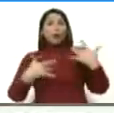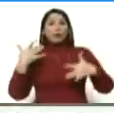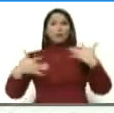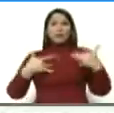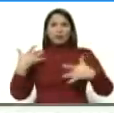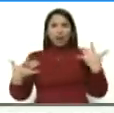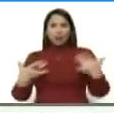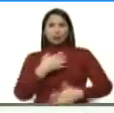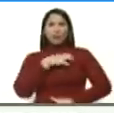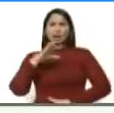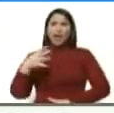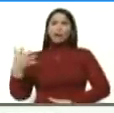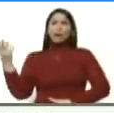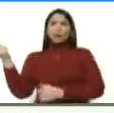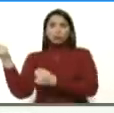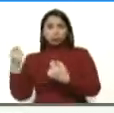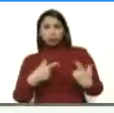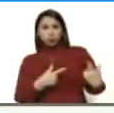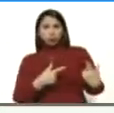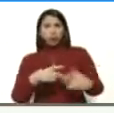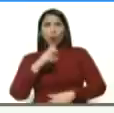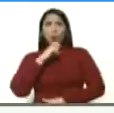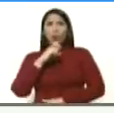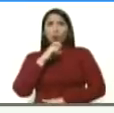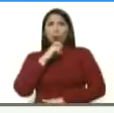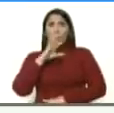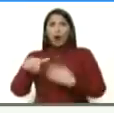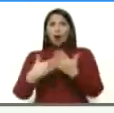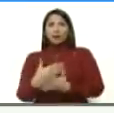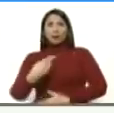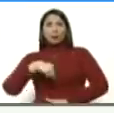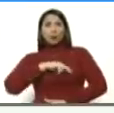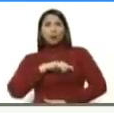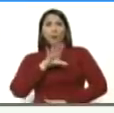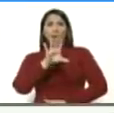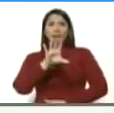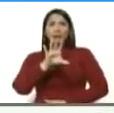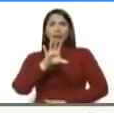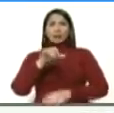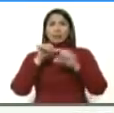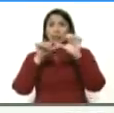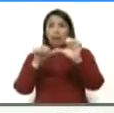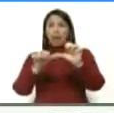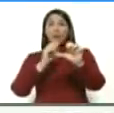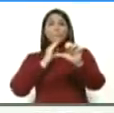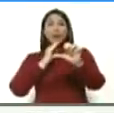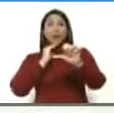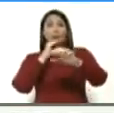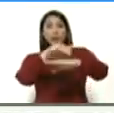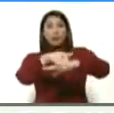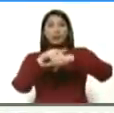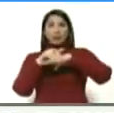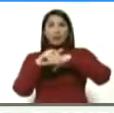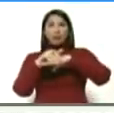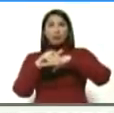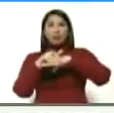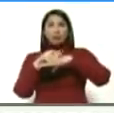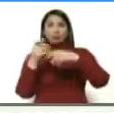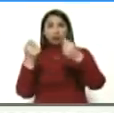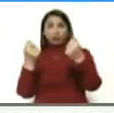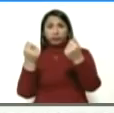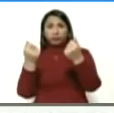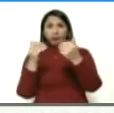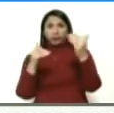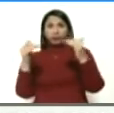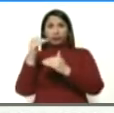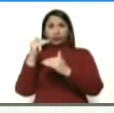soberano regresa el oro a nuestro país, quedando en el Banco de Inglaterra un monto